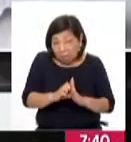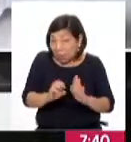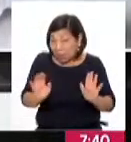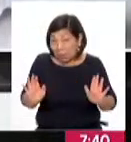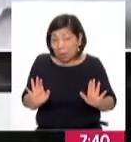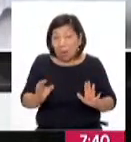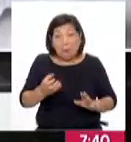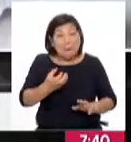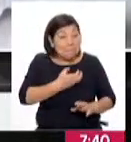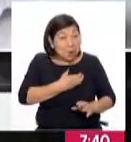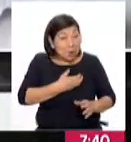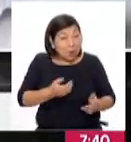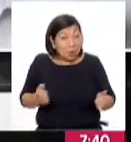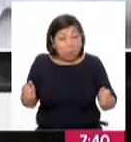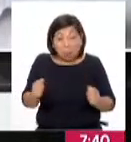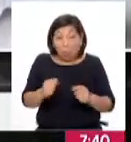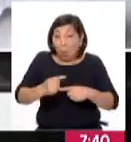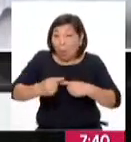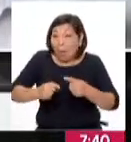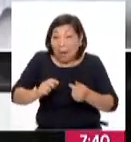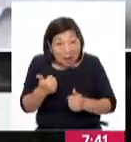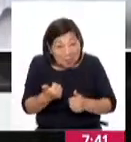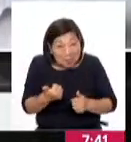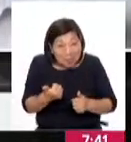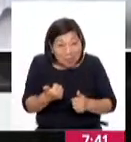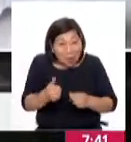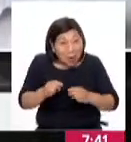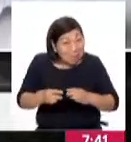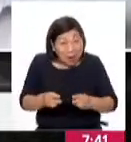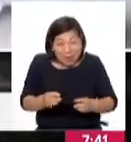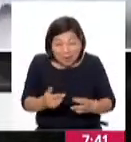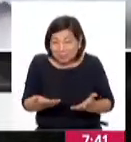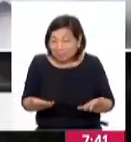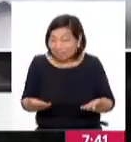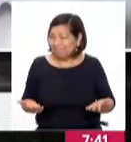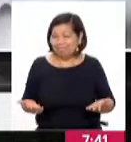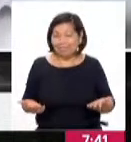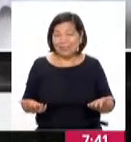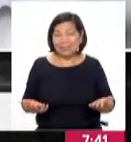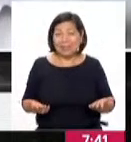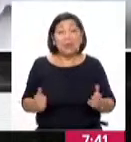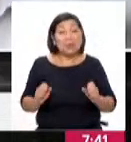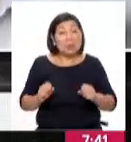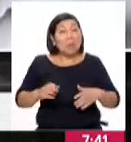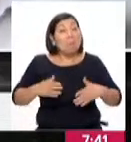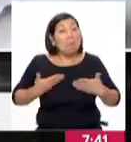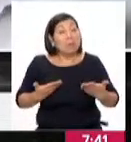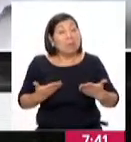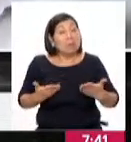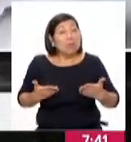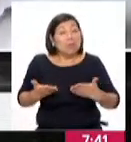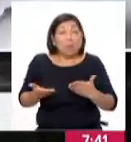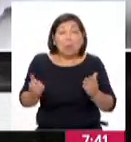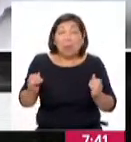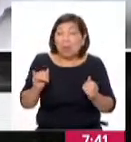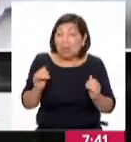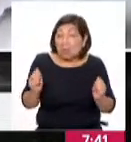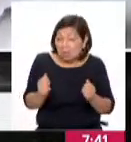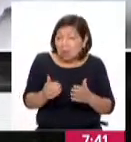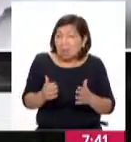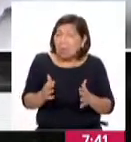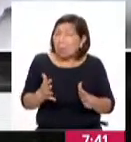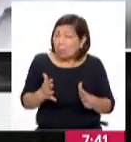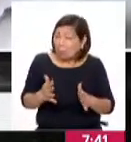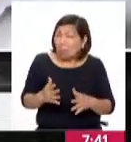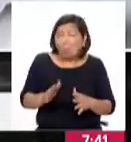decir que en mayo enfríe Pum de un día para otro enfría el mar no es decir podríamos entrar a un invierno cálido